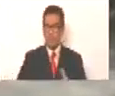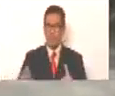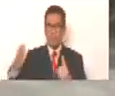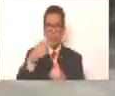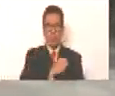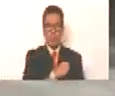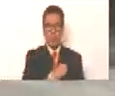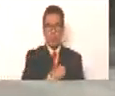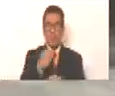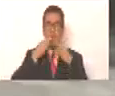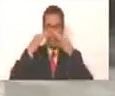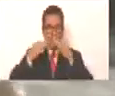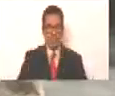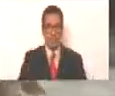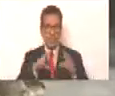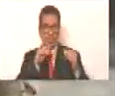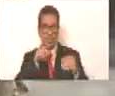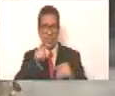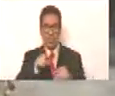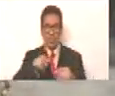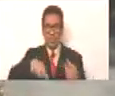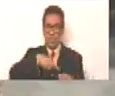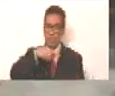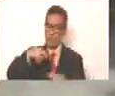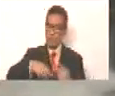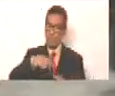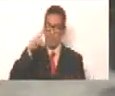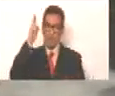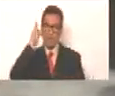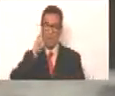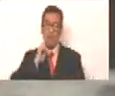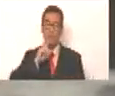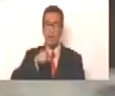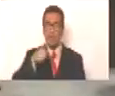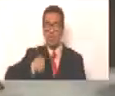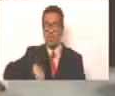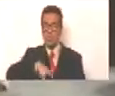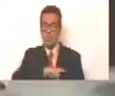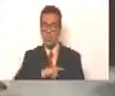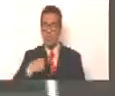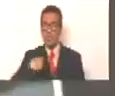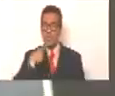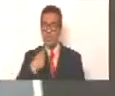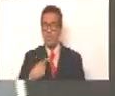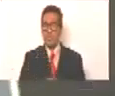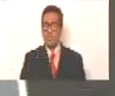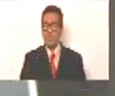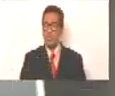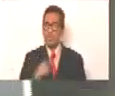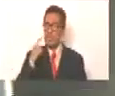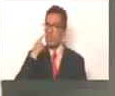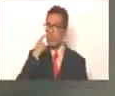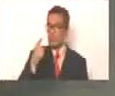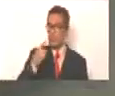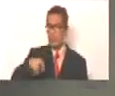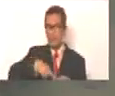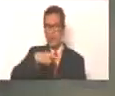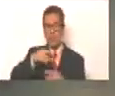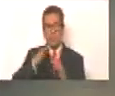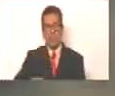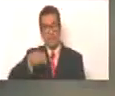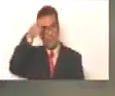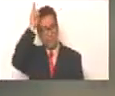como se hablaba de un huracán bolivariano. Entonces nosotros decíamos, oye, el huracán indígena,